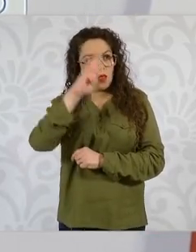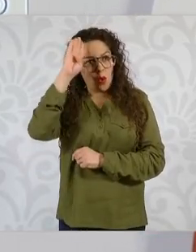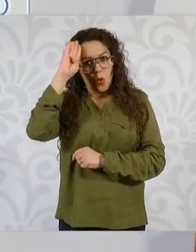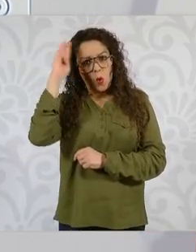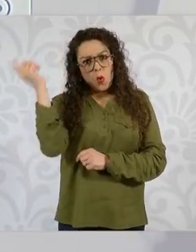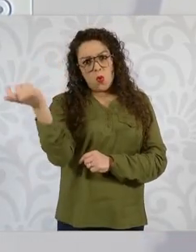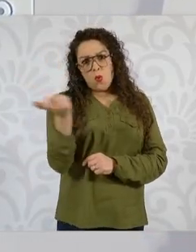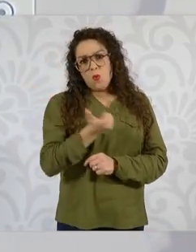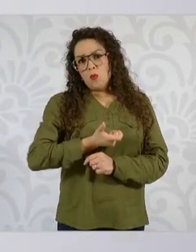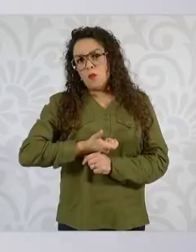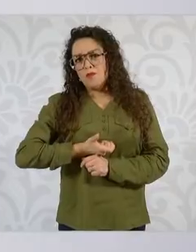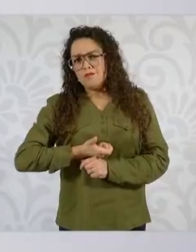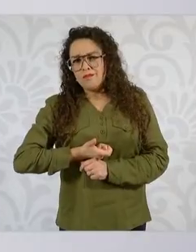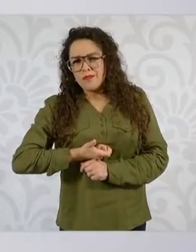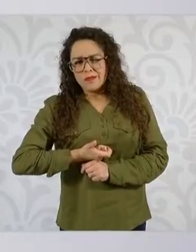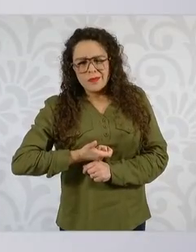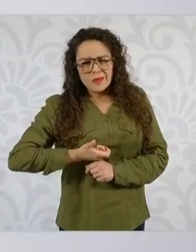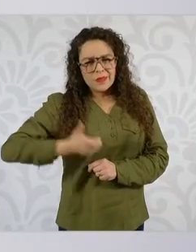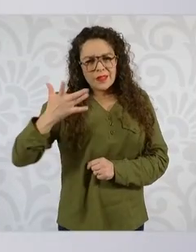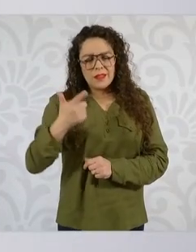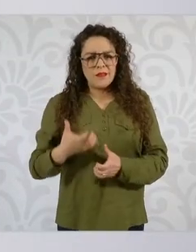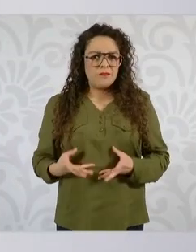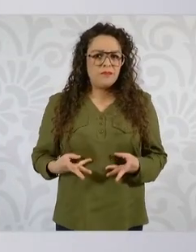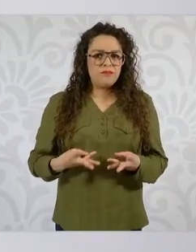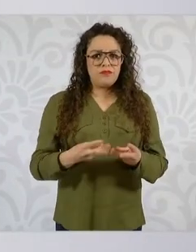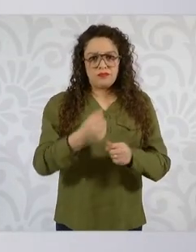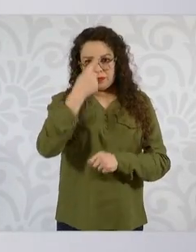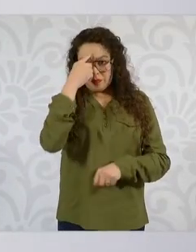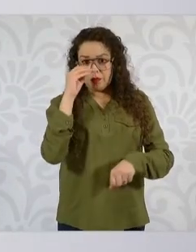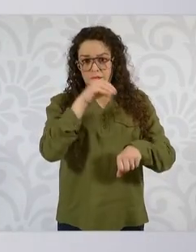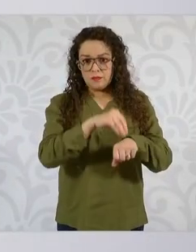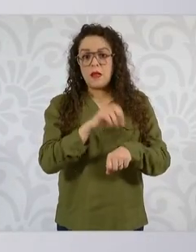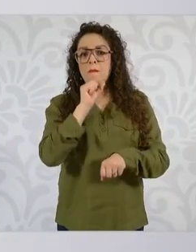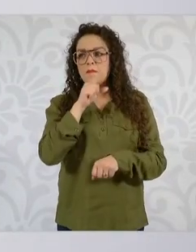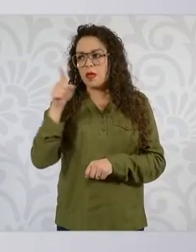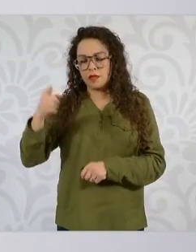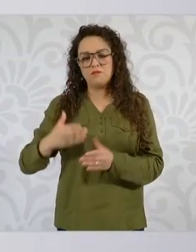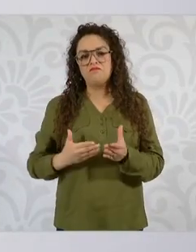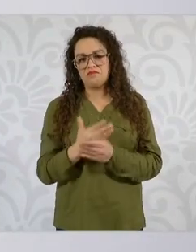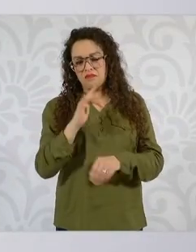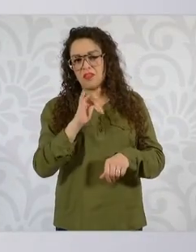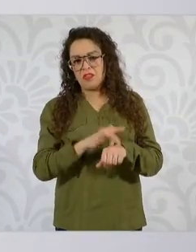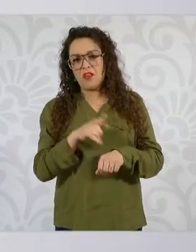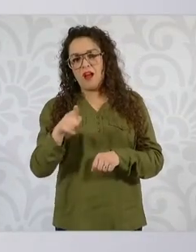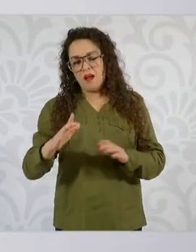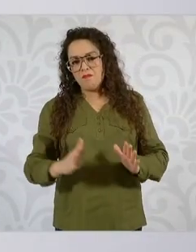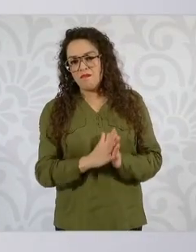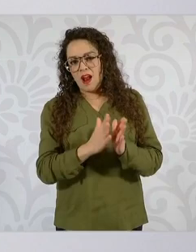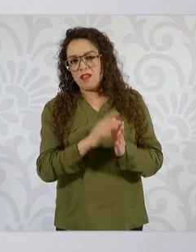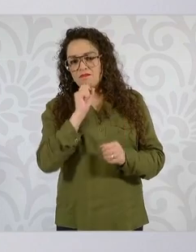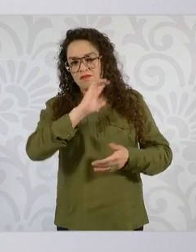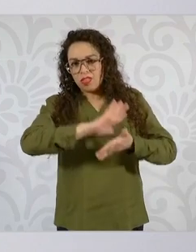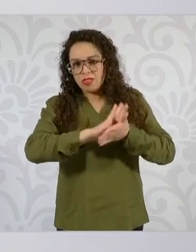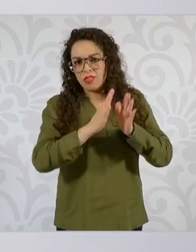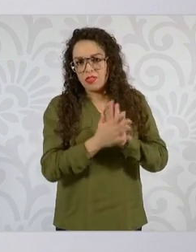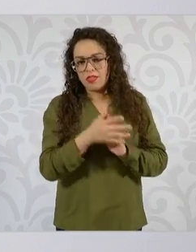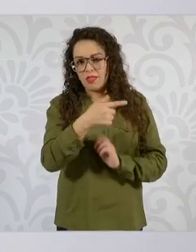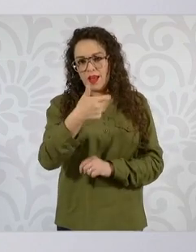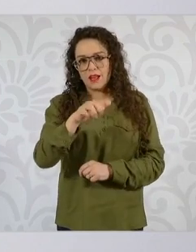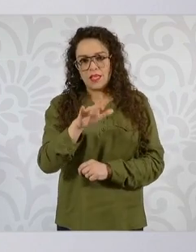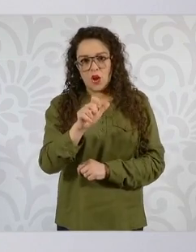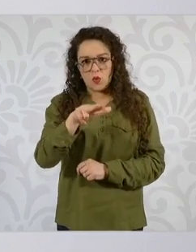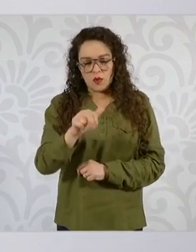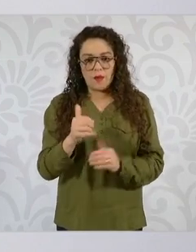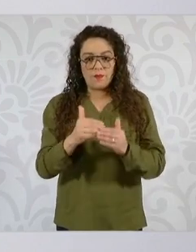altos, y en donde hay participación de García Luna y, por otro lado, esta investigación que presenta la UIF